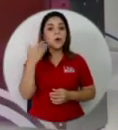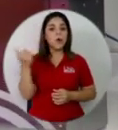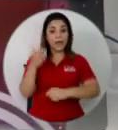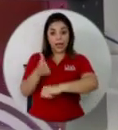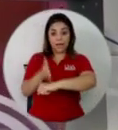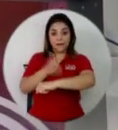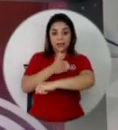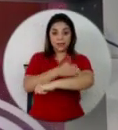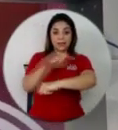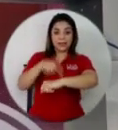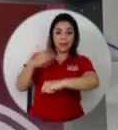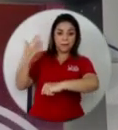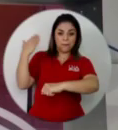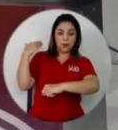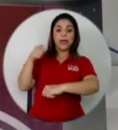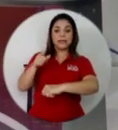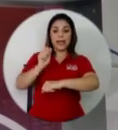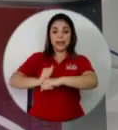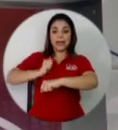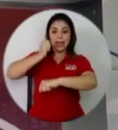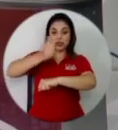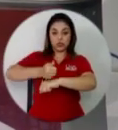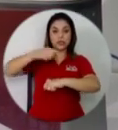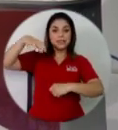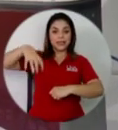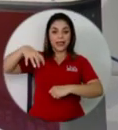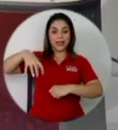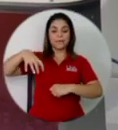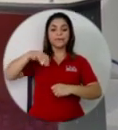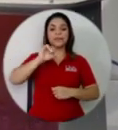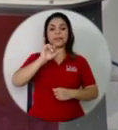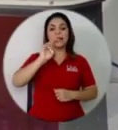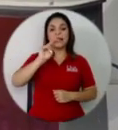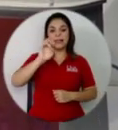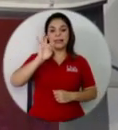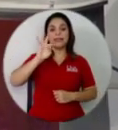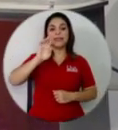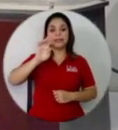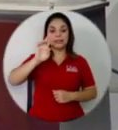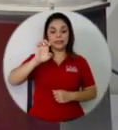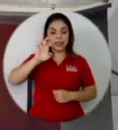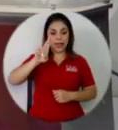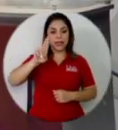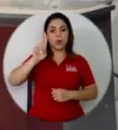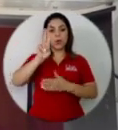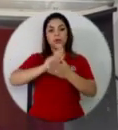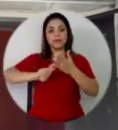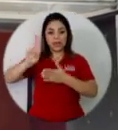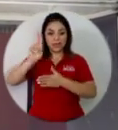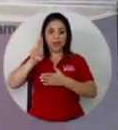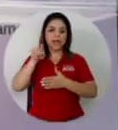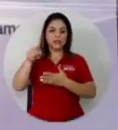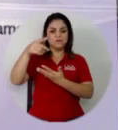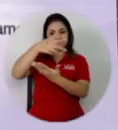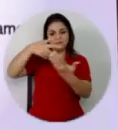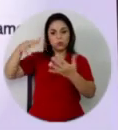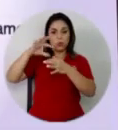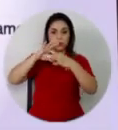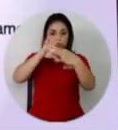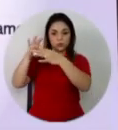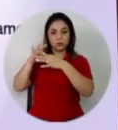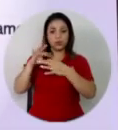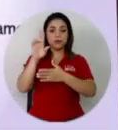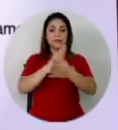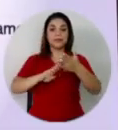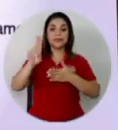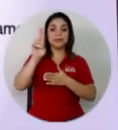tiempo, dentro de ellos la creación de la sede interuniversitaria, debemos de remontarnos un poquito hacia atrás en el tiempo, incluso desde la